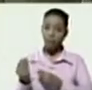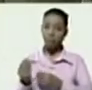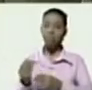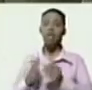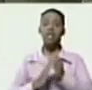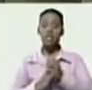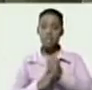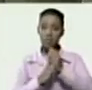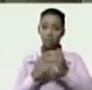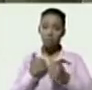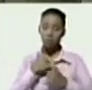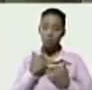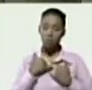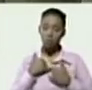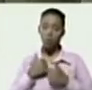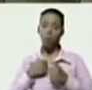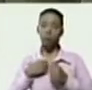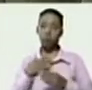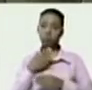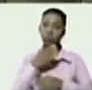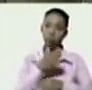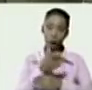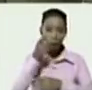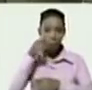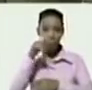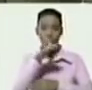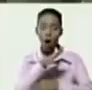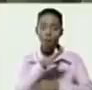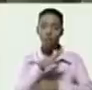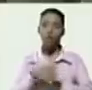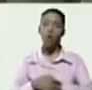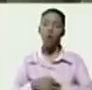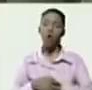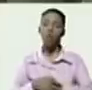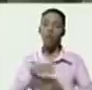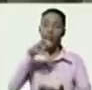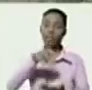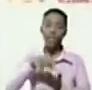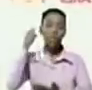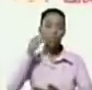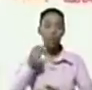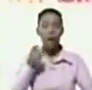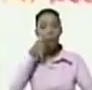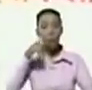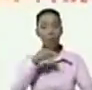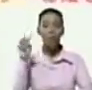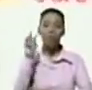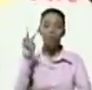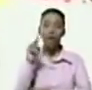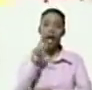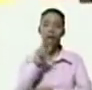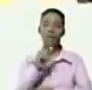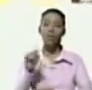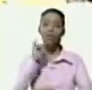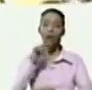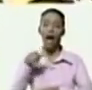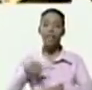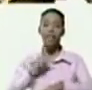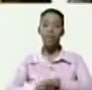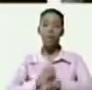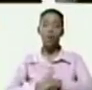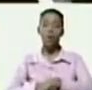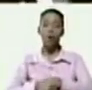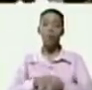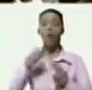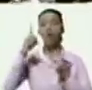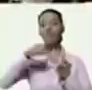dirigirme al pueblo del Estado Sucre y al pueblo de Venezuela, porque esto está siendo transmitido en este momento por